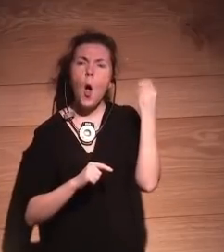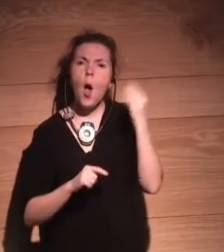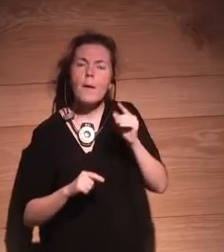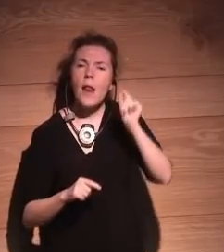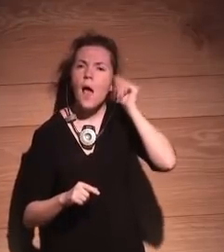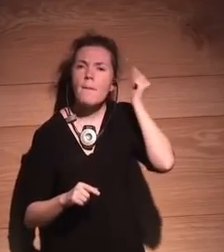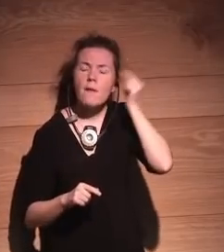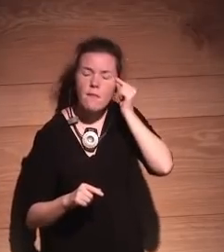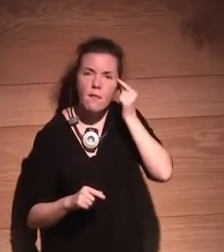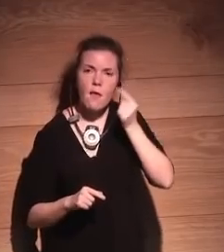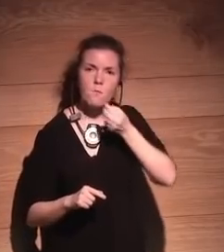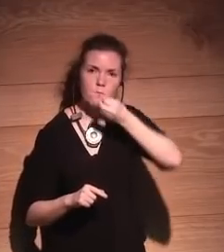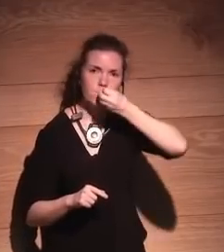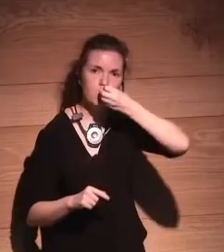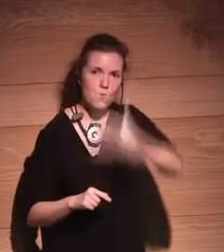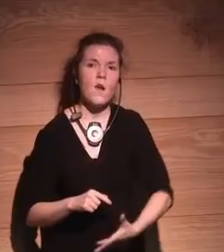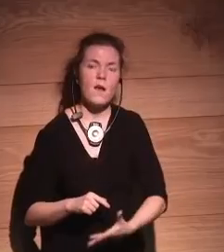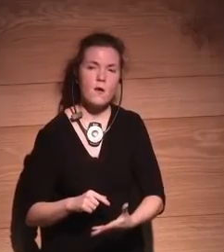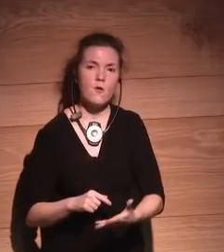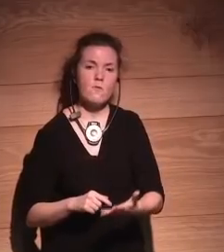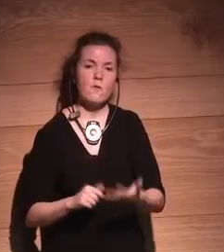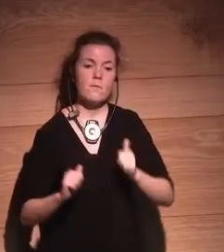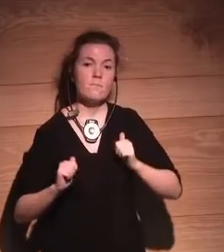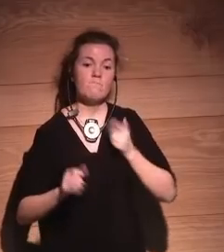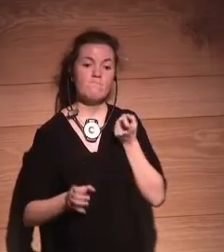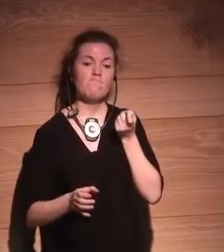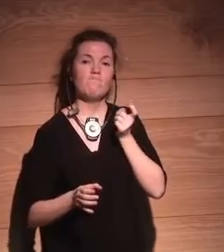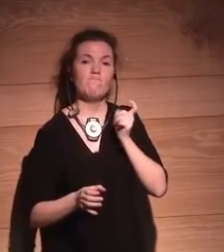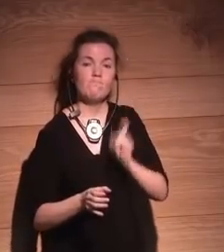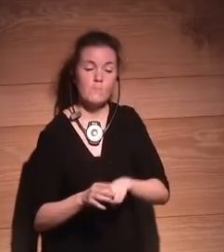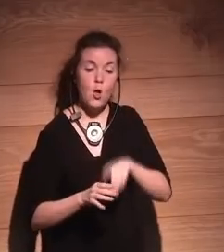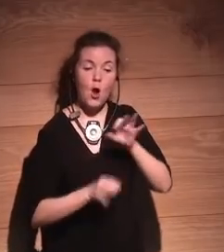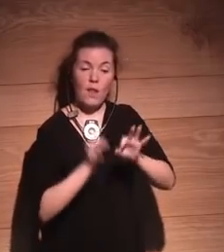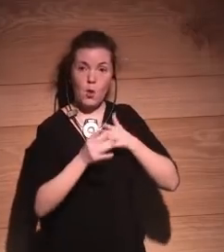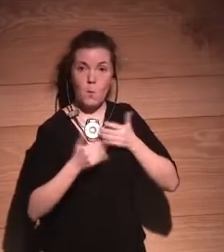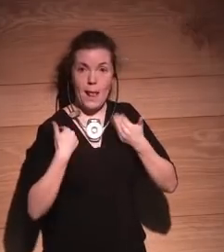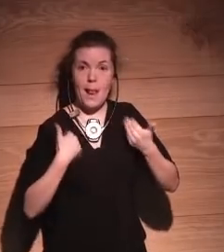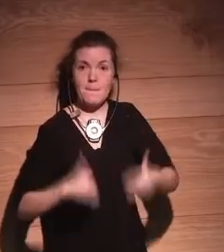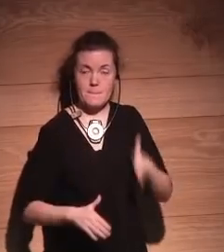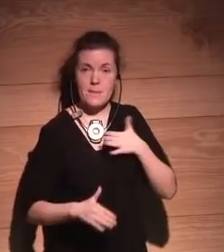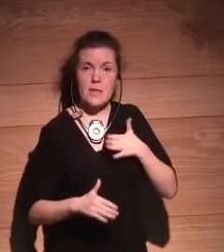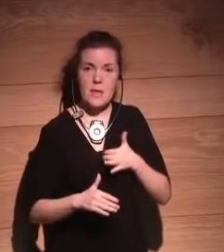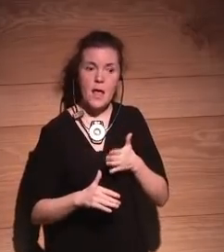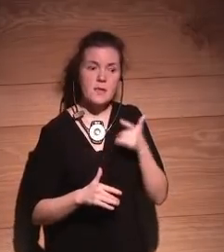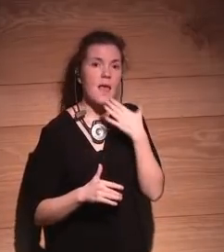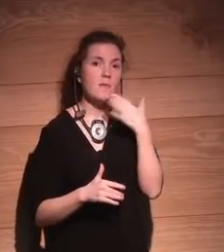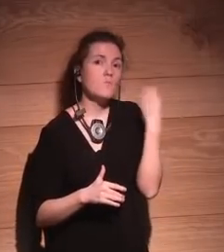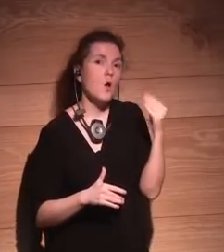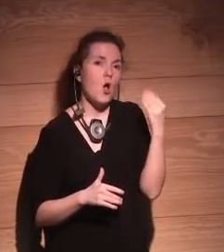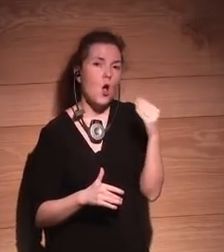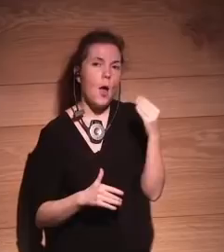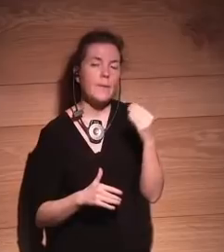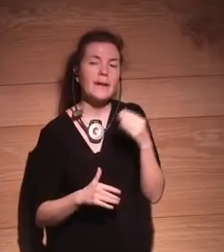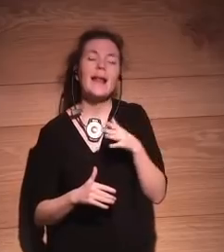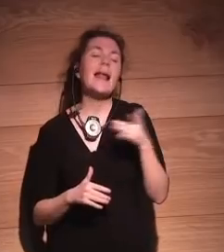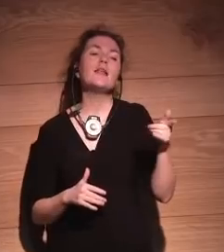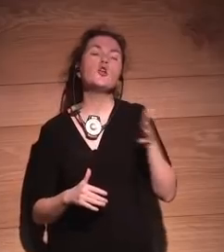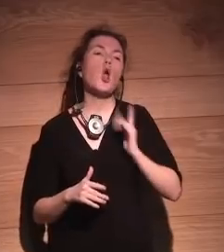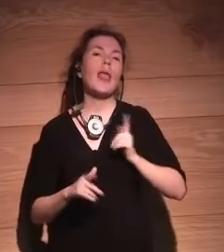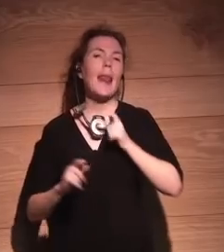talento que se incorporan a organizaciones como la mía, por ejemplo, ya de muy jóvenes, que no quieren ser el